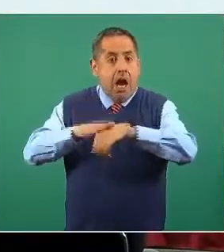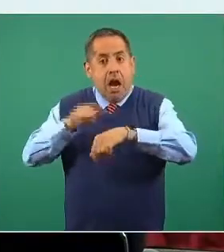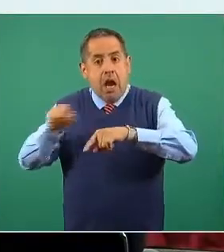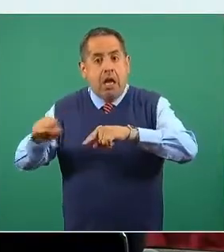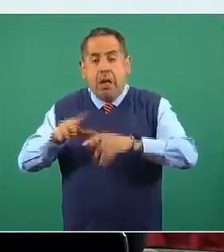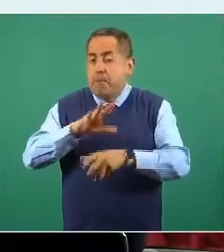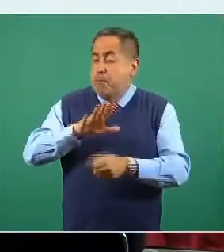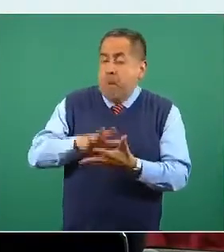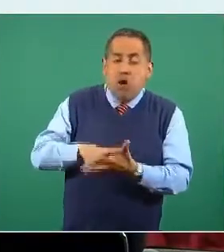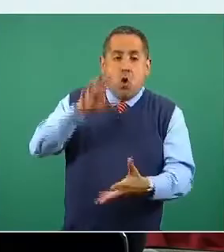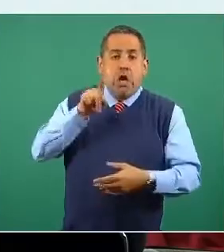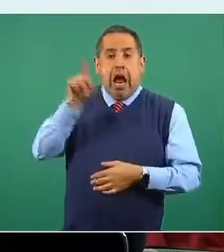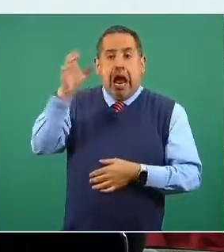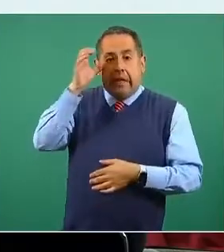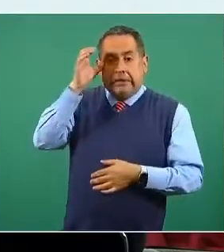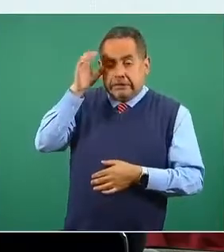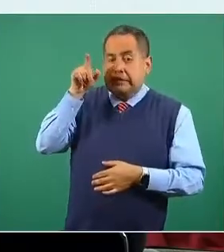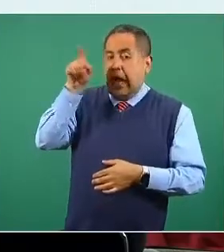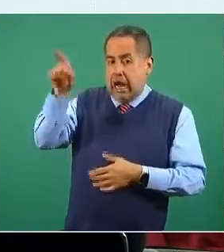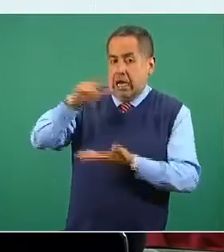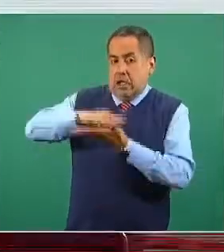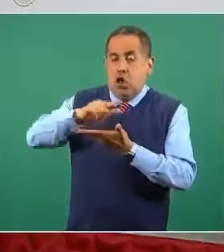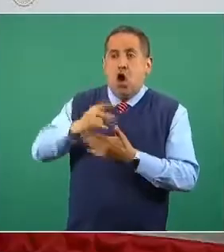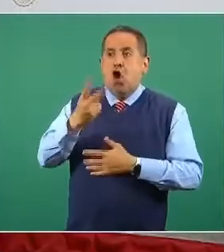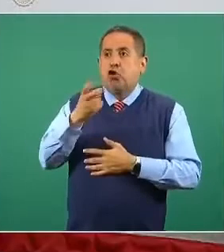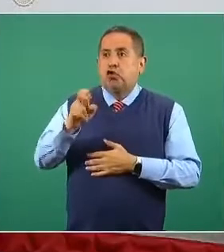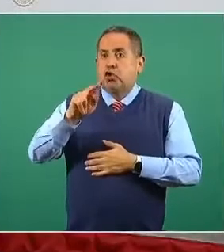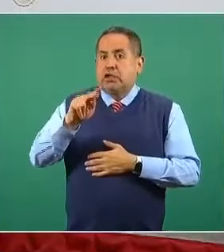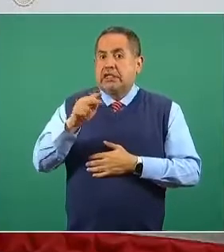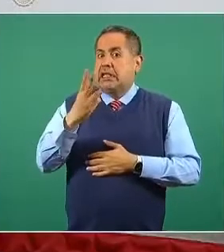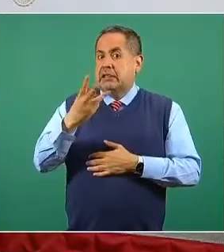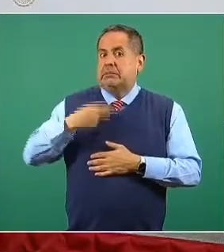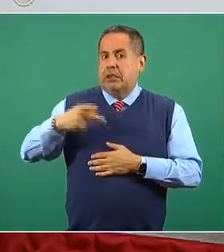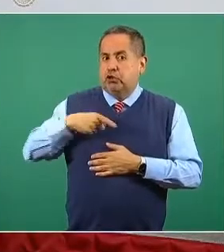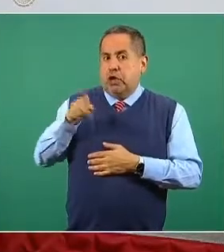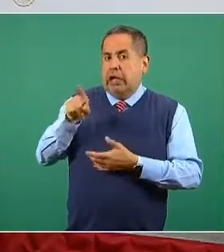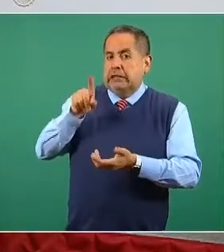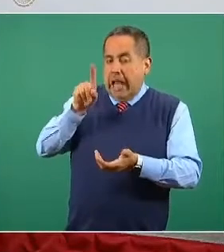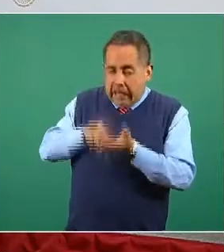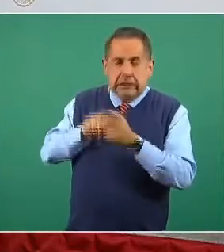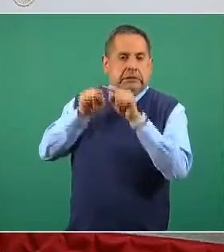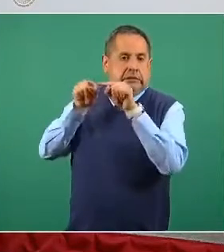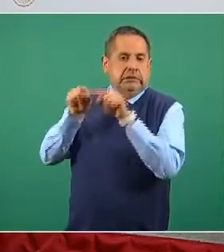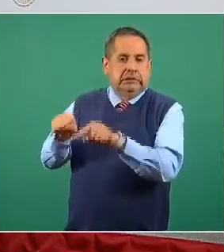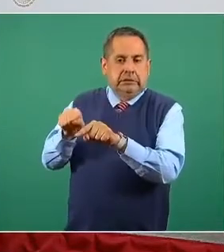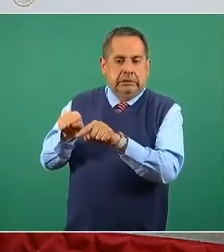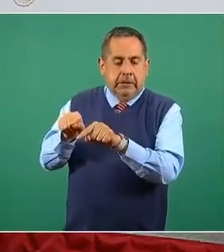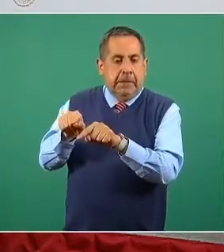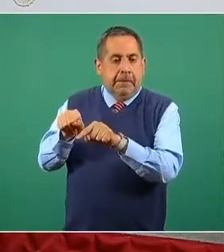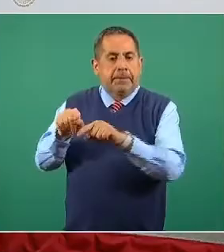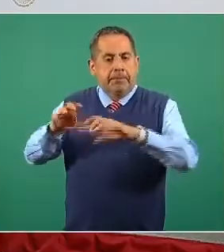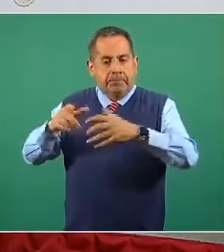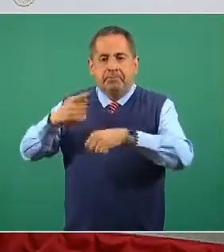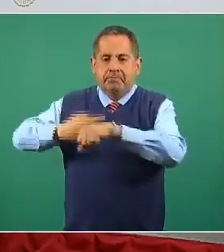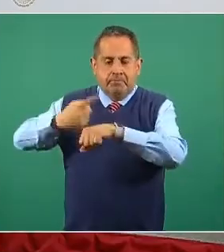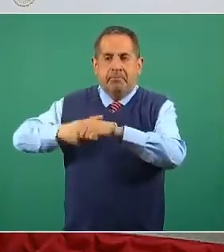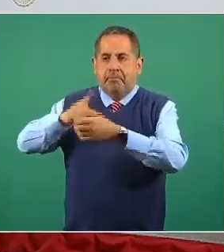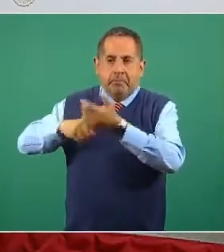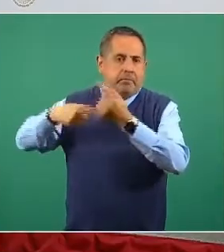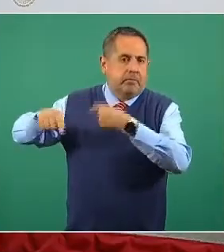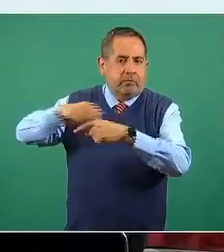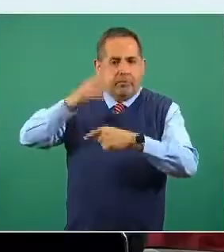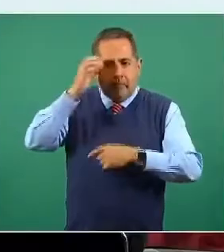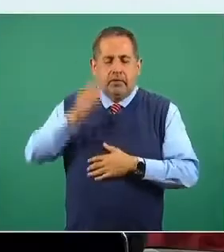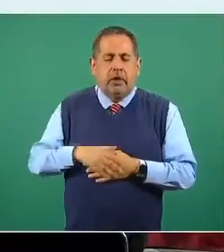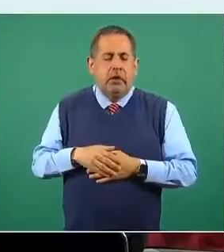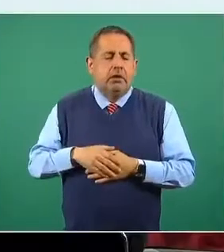ellos en China, 283 casos de este nuevo virus y de esta nueva enfermedad. Un